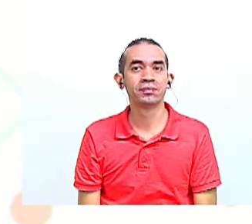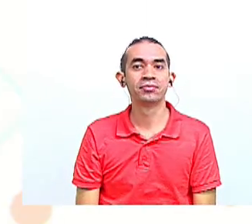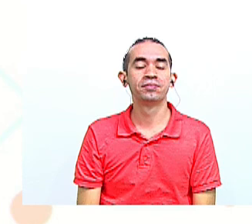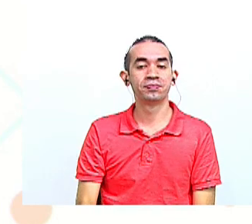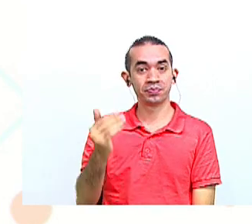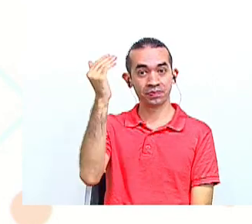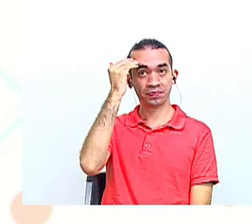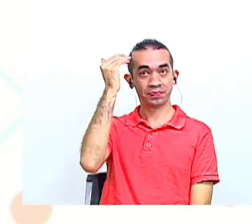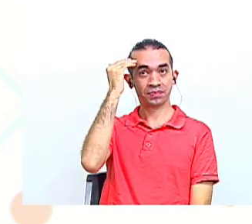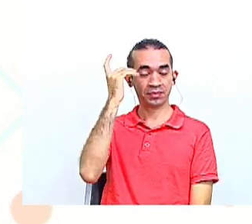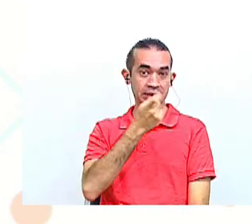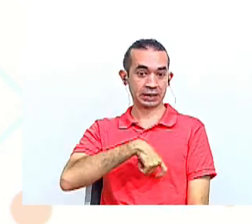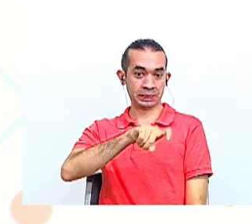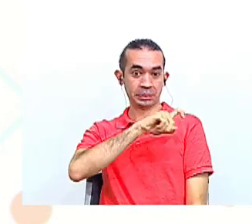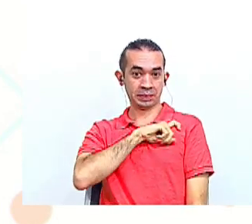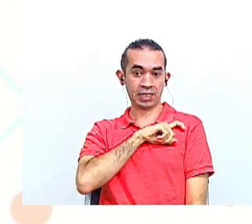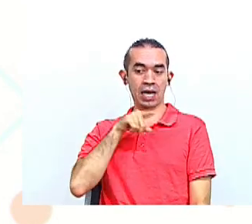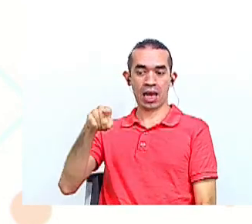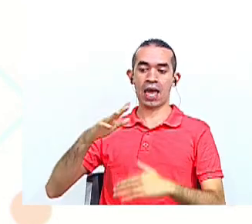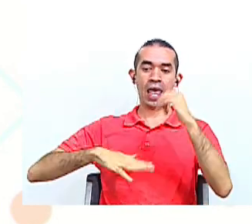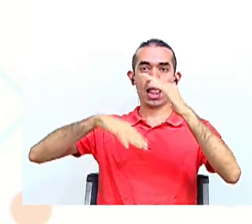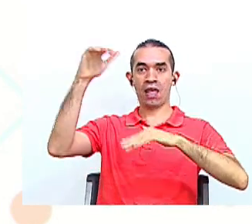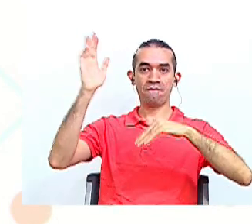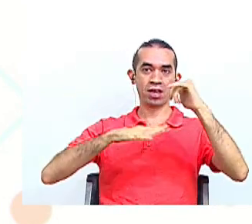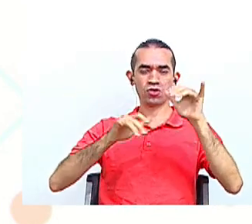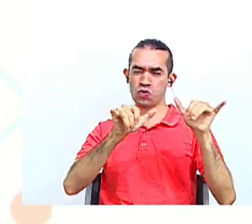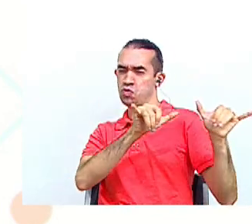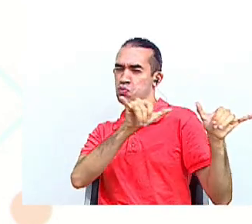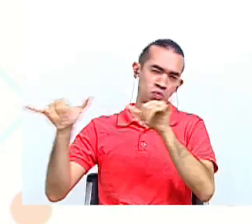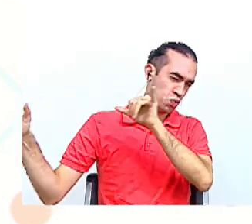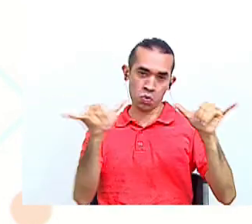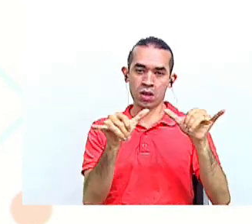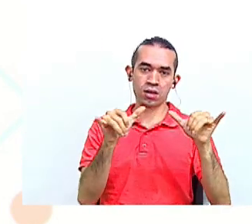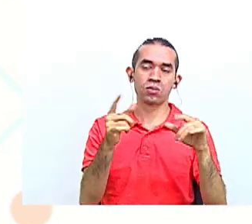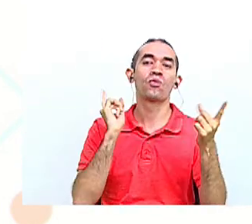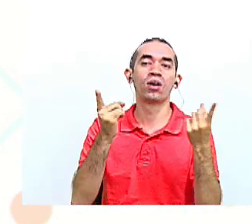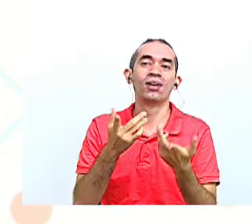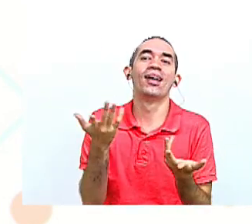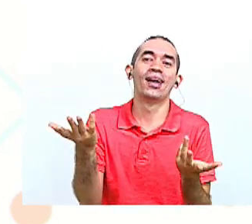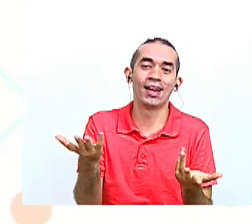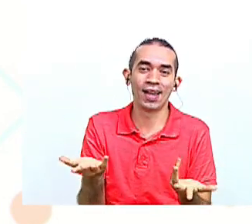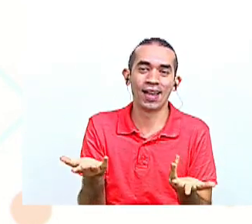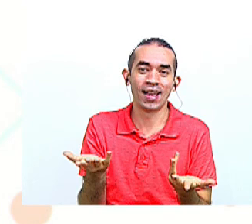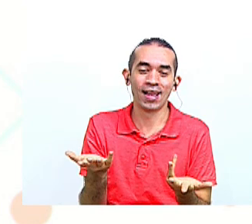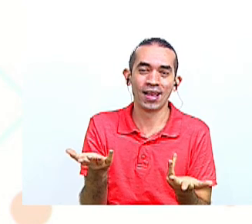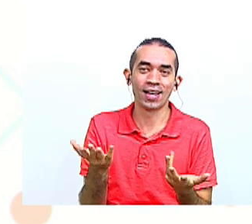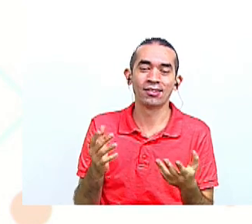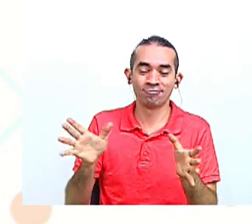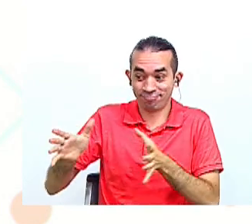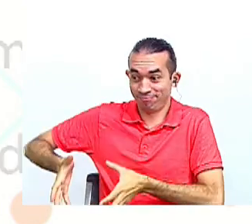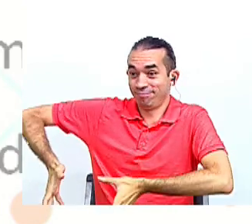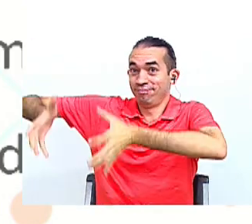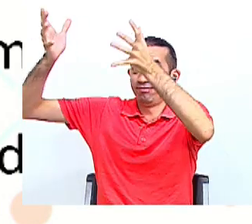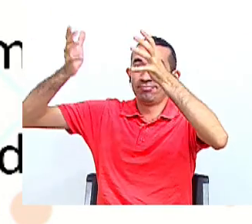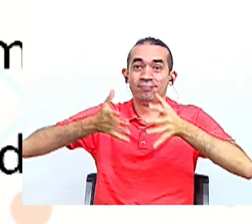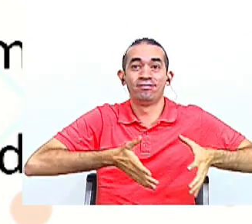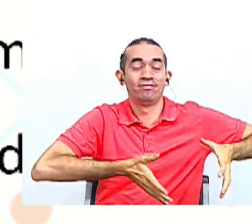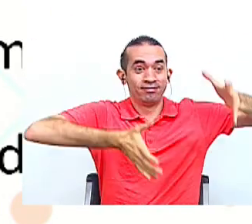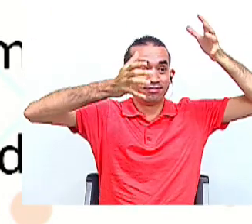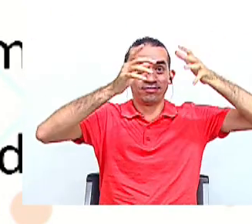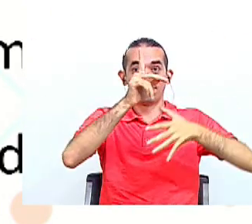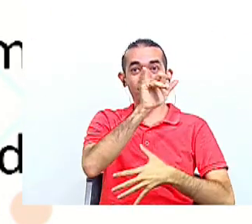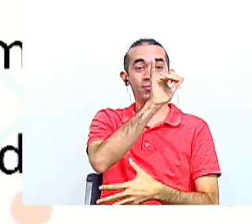corresponde. ¿Cuál edificio en España alberga dos figuras congruentes? Claro, las torres